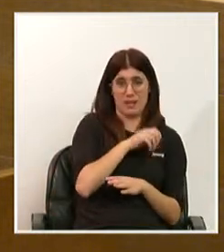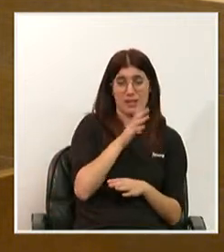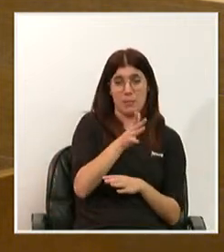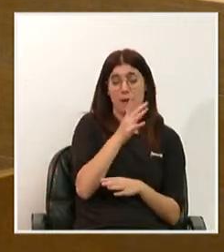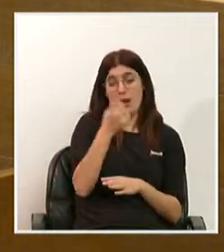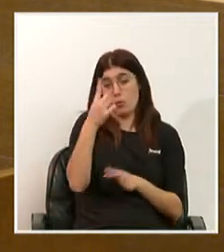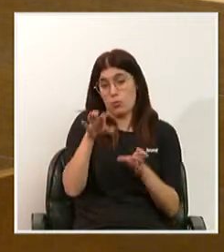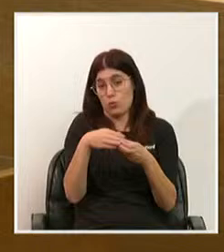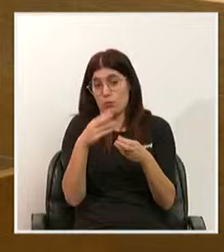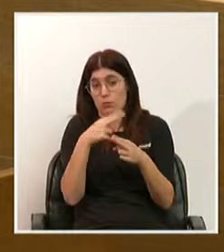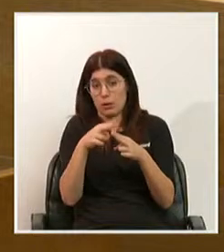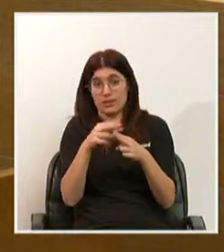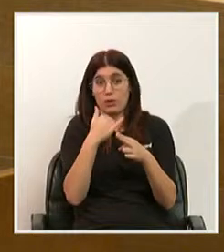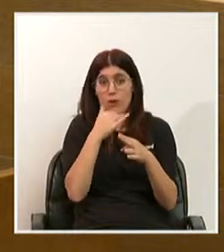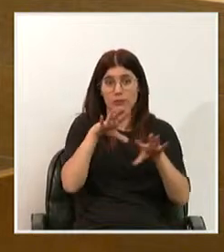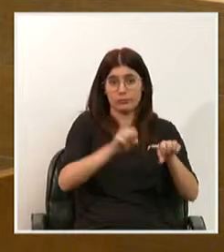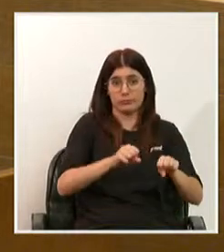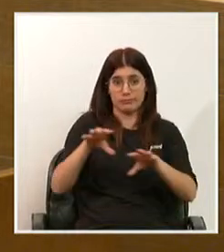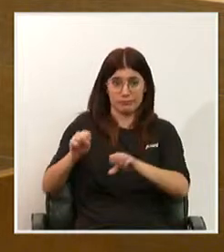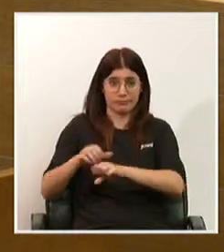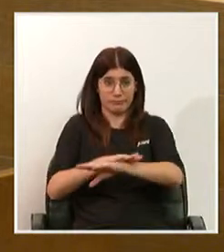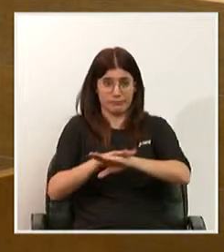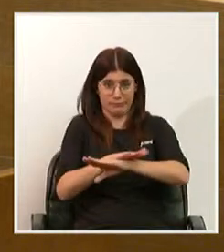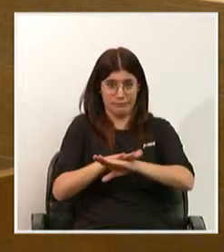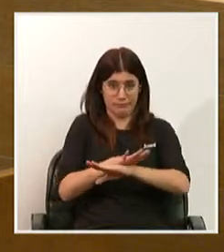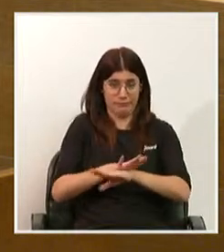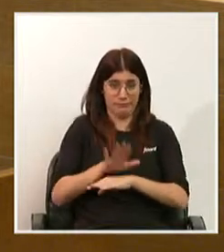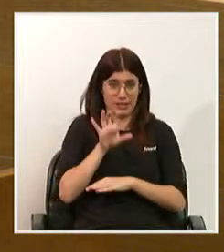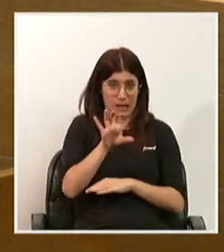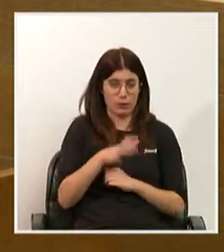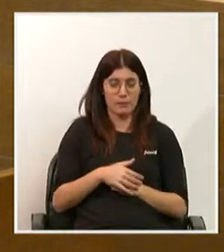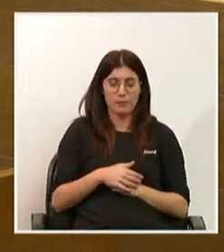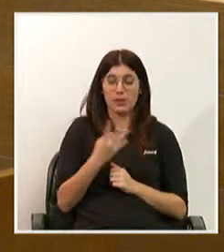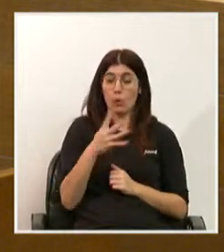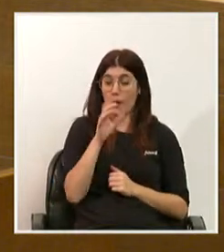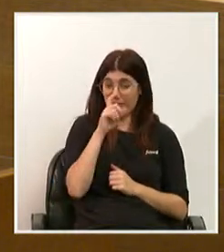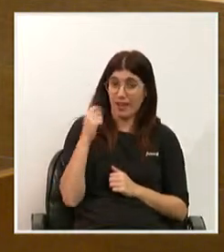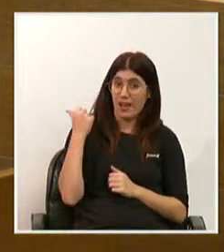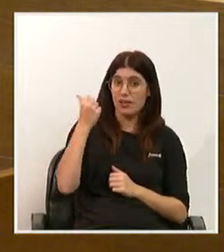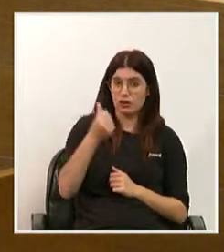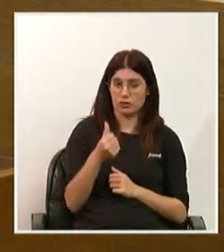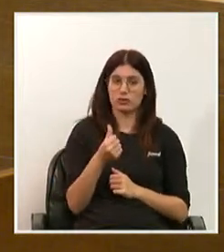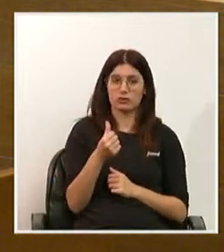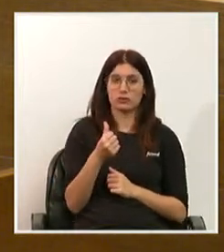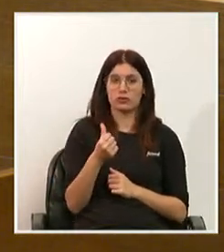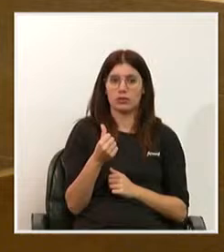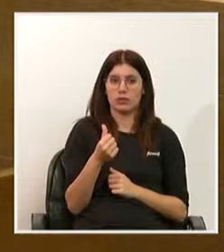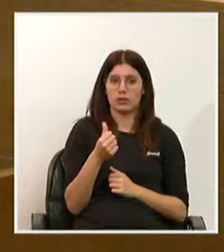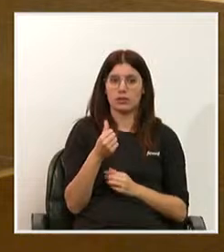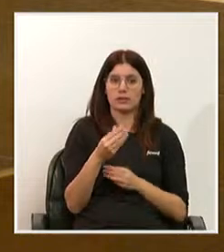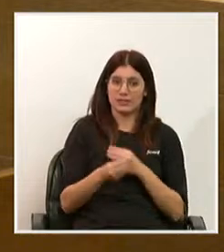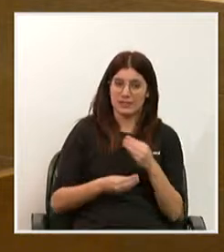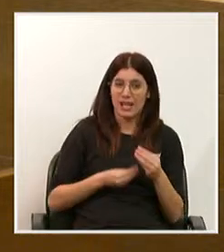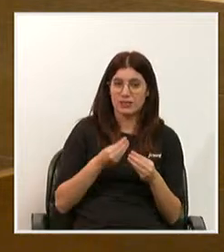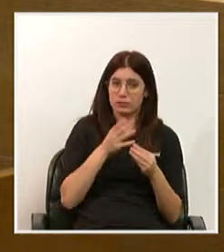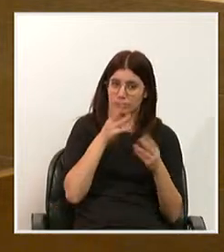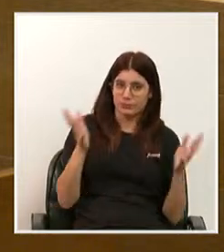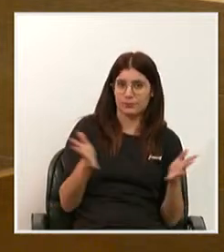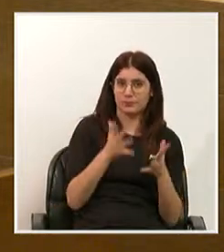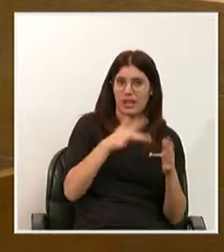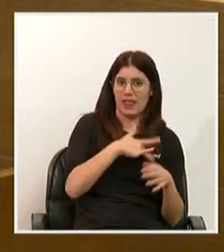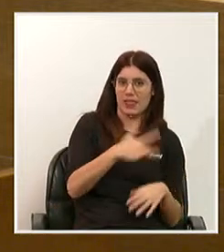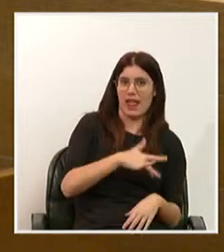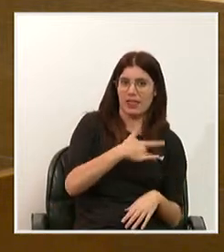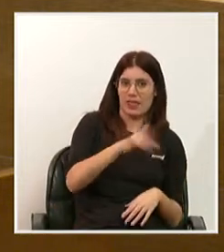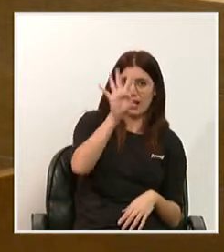partido pudieran gobernar la nación durante 40 años se ha estado alimentando y dando concesiones